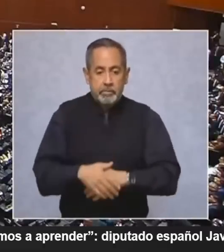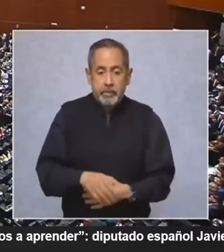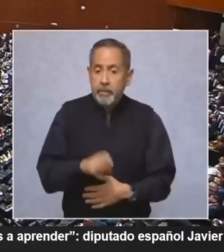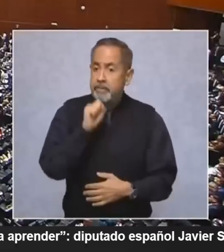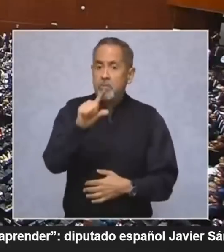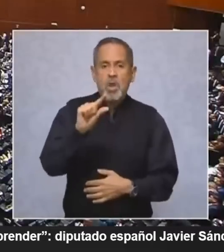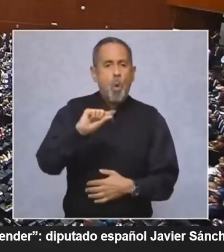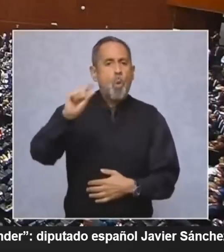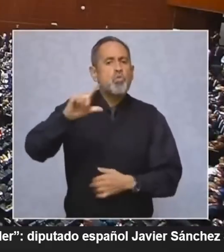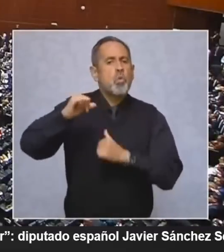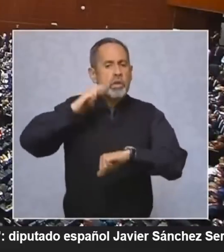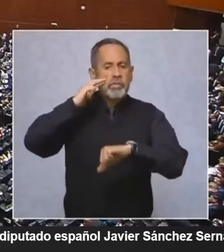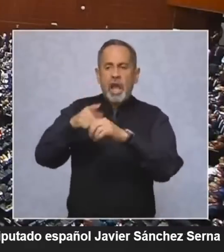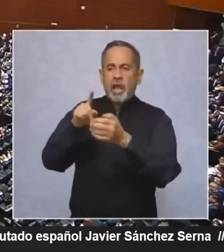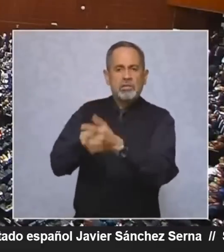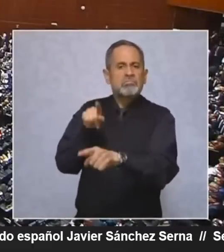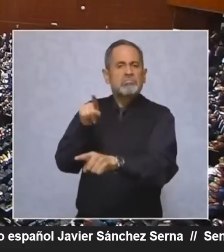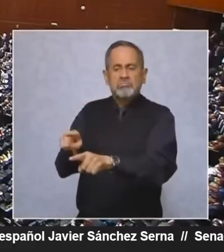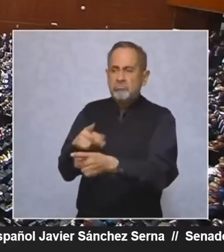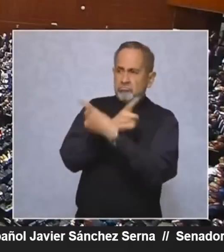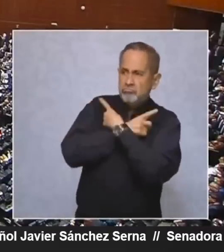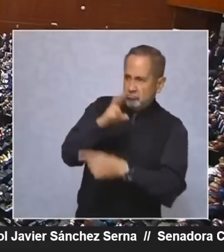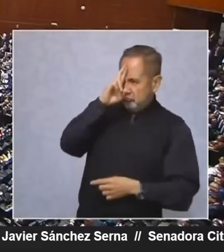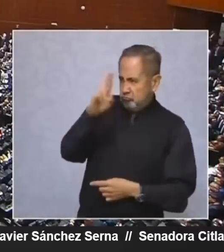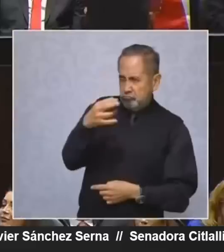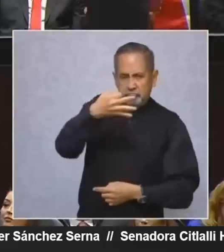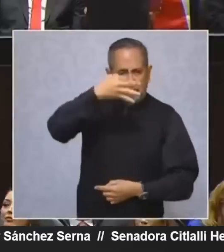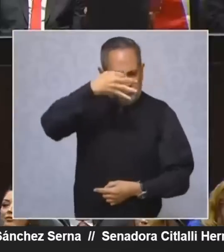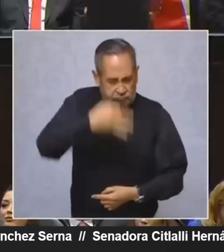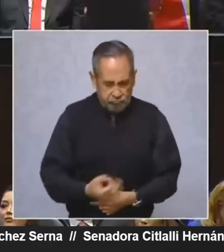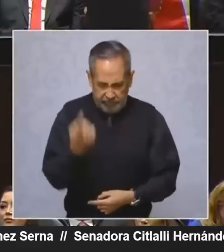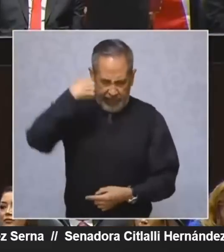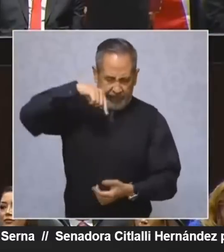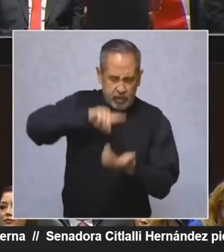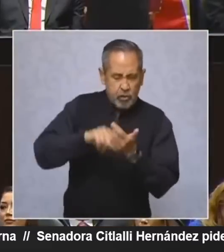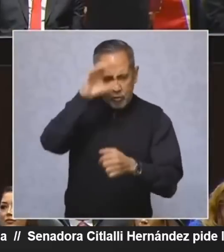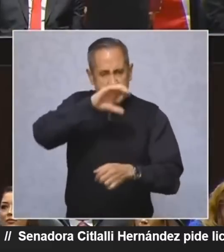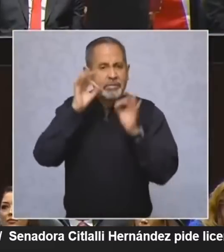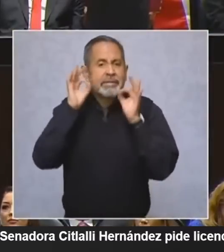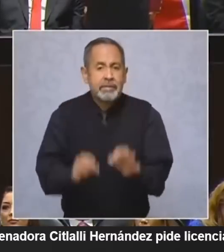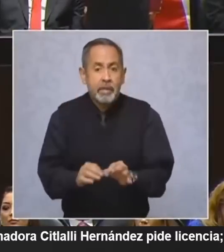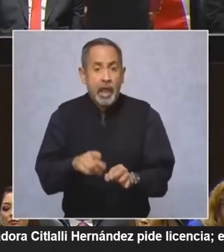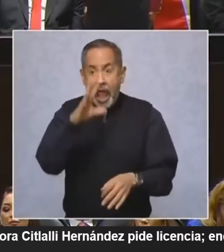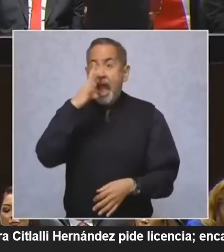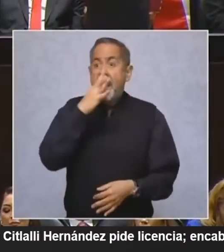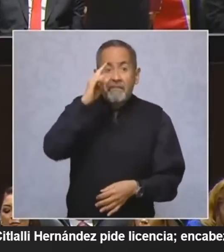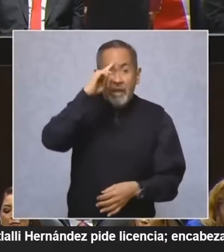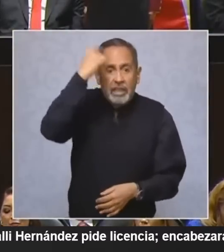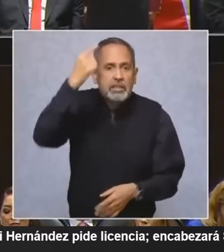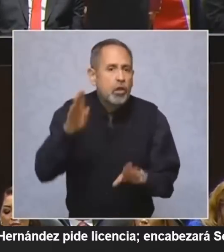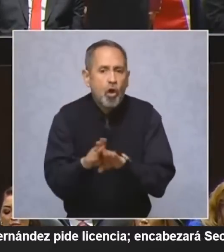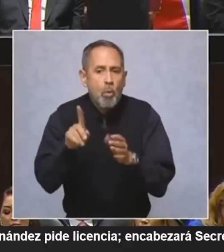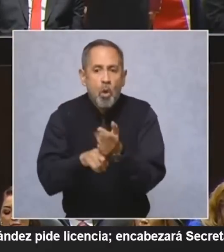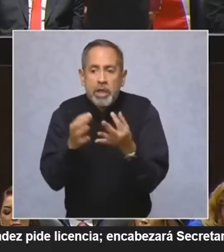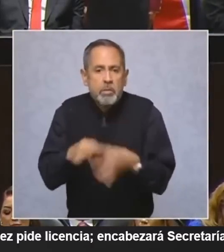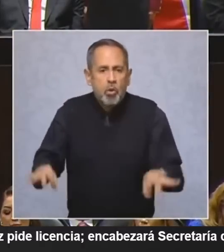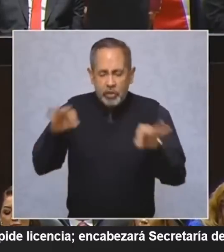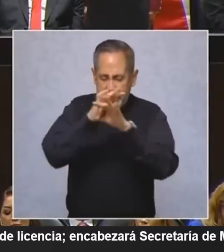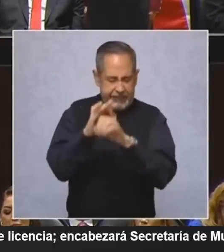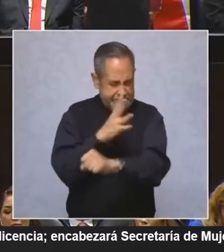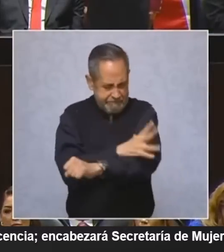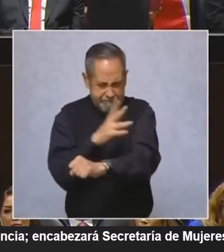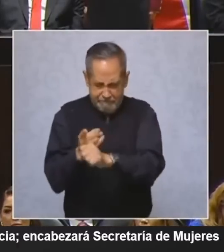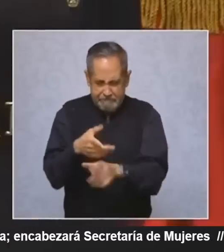autoridad moral es lo más importante, y esa no se compra en la esquina, se construye con una sola